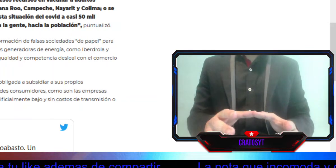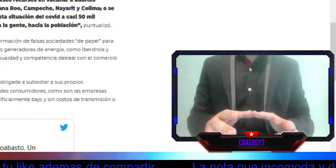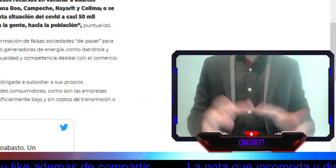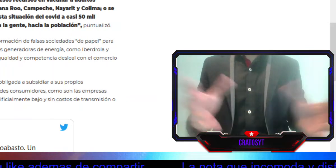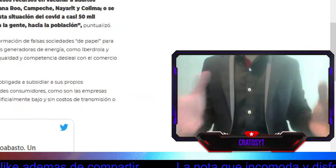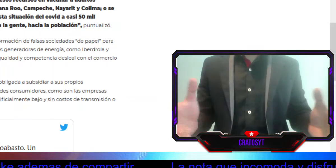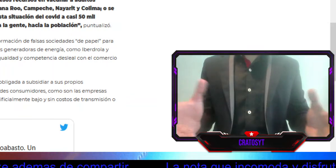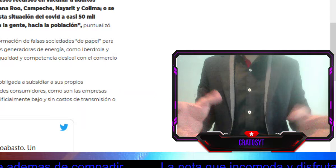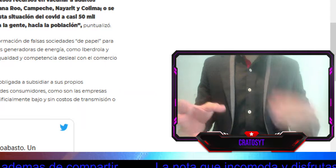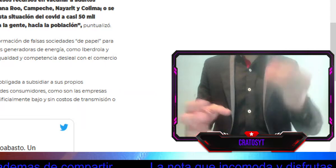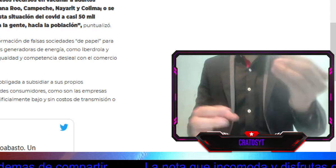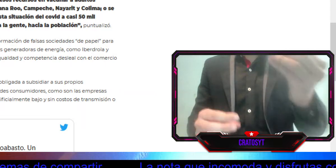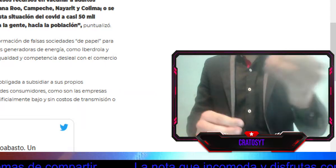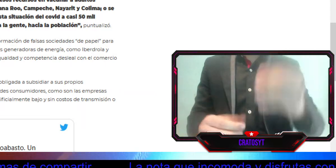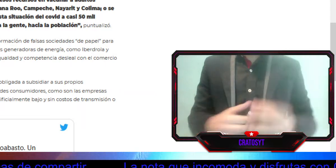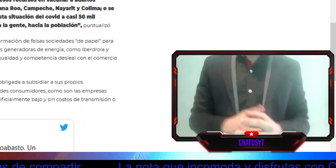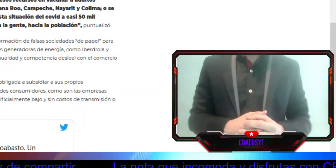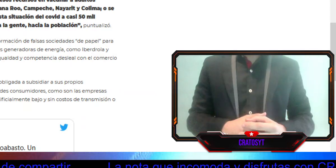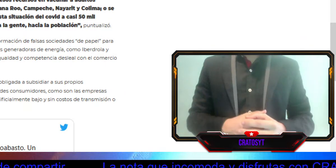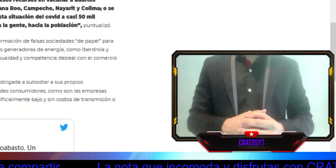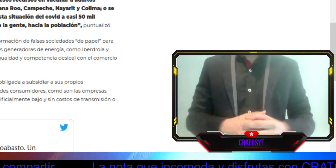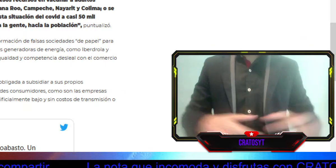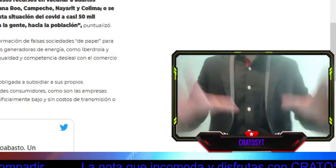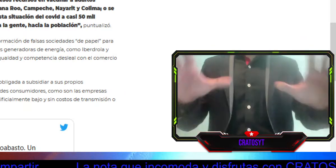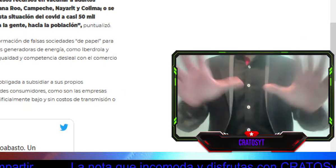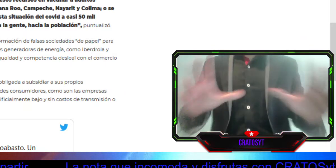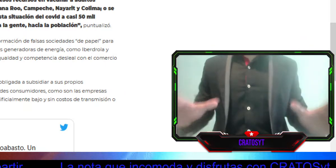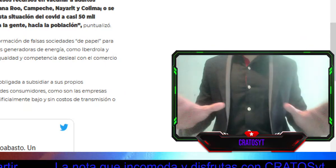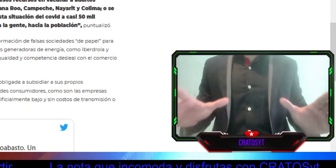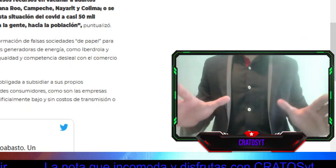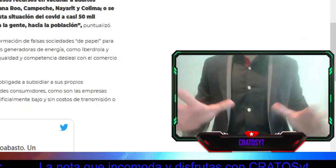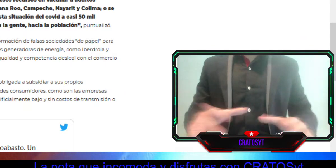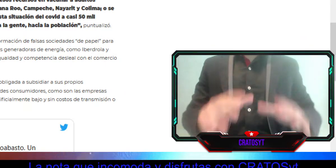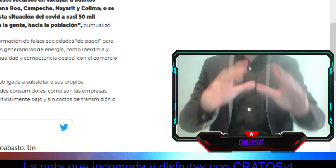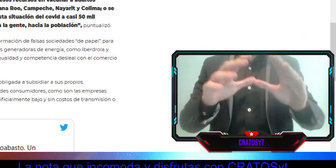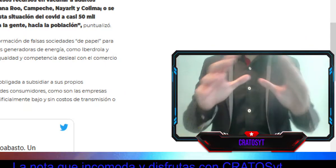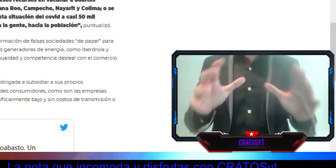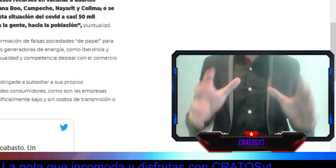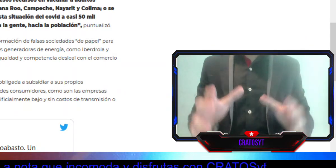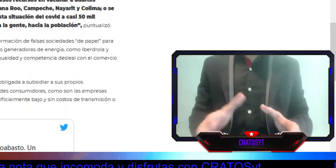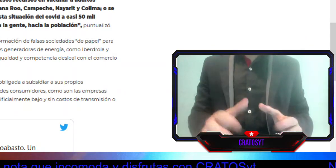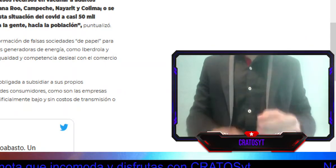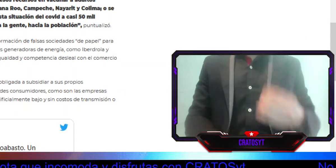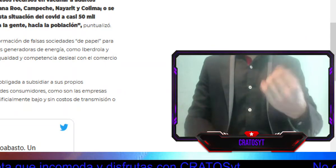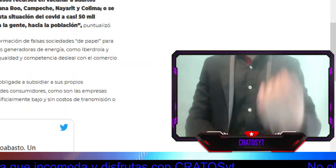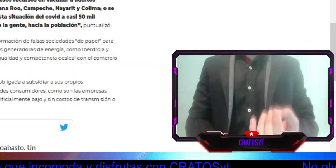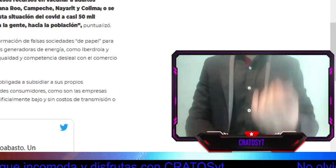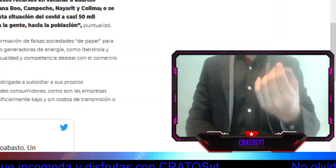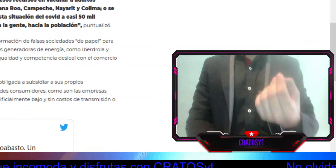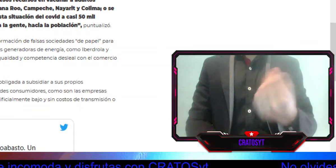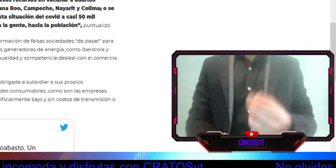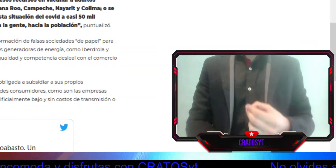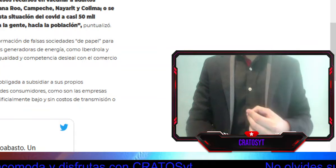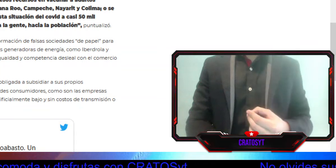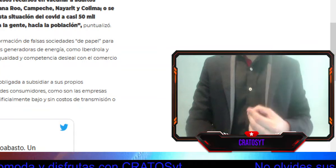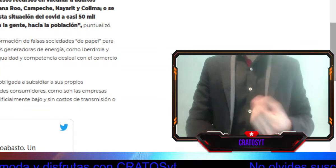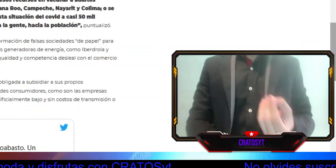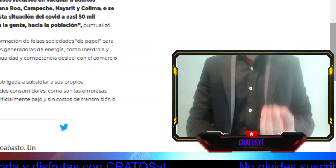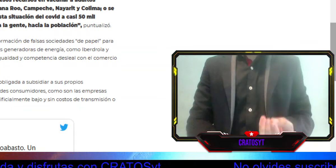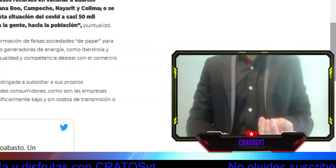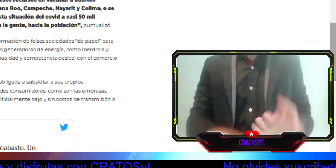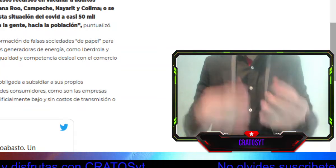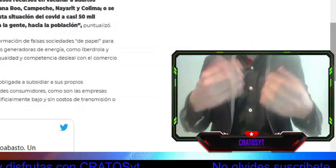en el discurso. Eso es desde mi muy humilde punto de vista. A lo mejor tú puedes pensar diferente y eres libre de, pero lo que aquí estamos viendo es